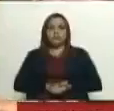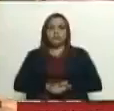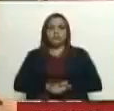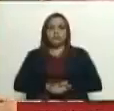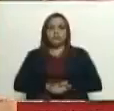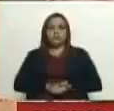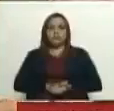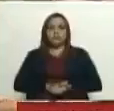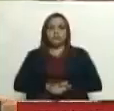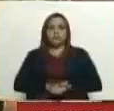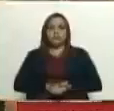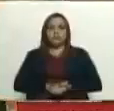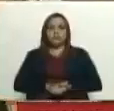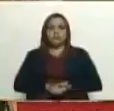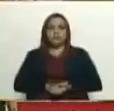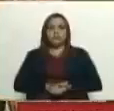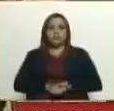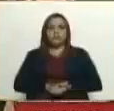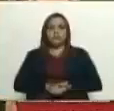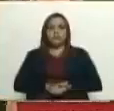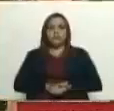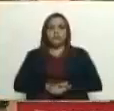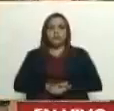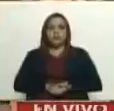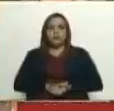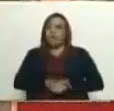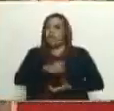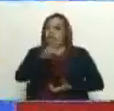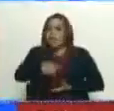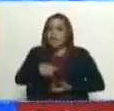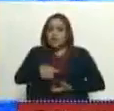Y este no será el inicio de muchos encuentros,